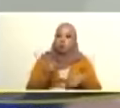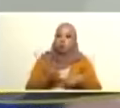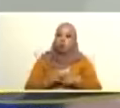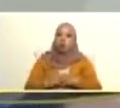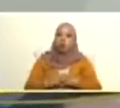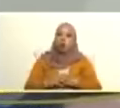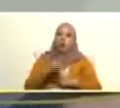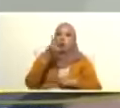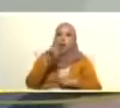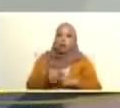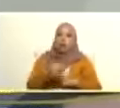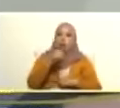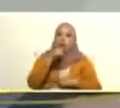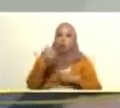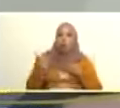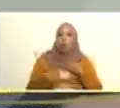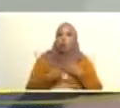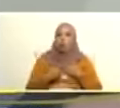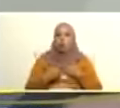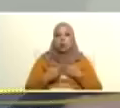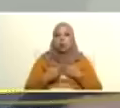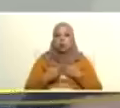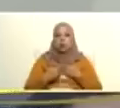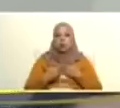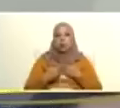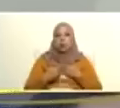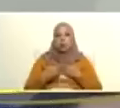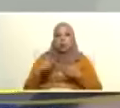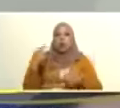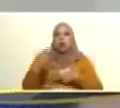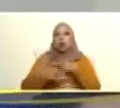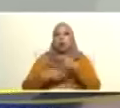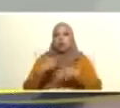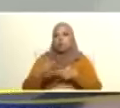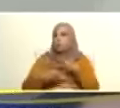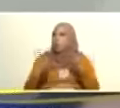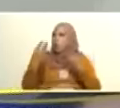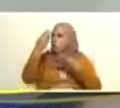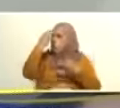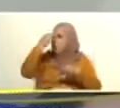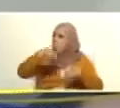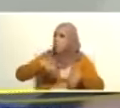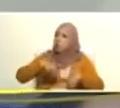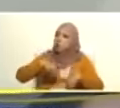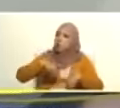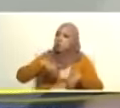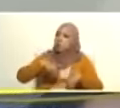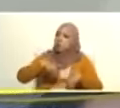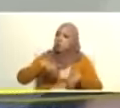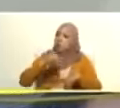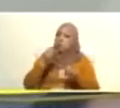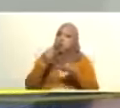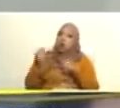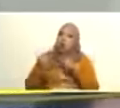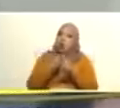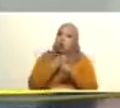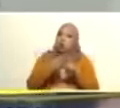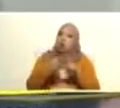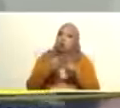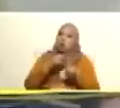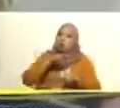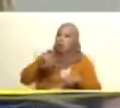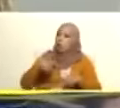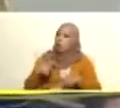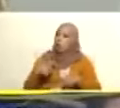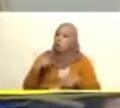también atenta contra la producción nacional, toda vez que, bueno, es un delito que no paga